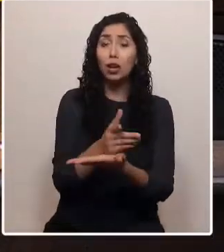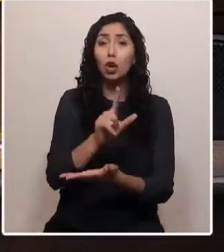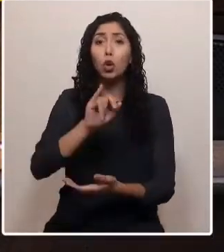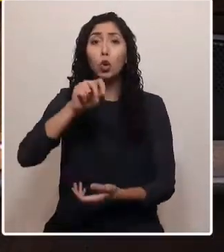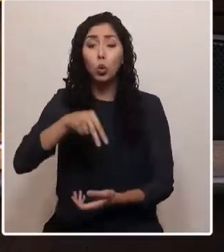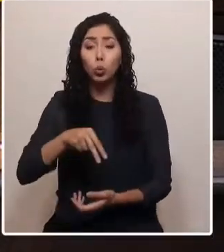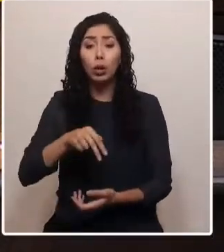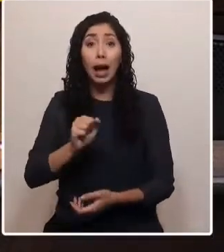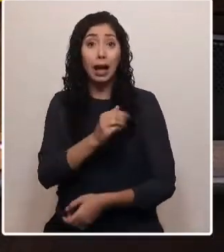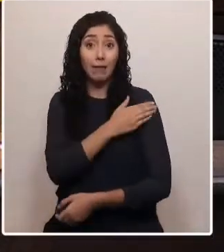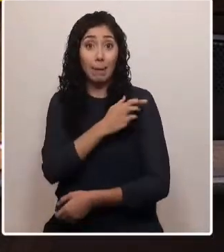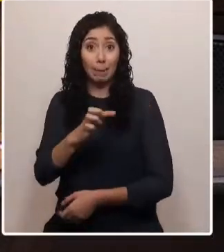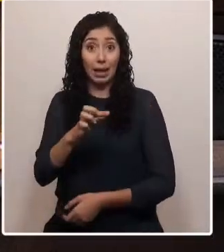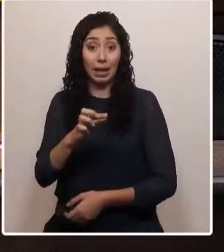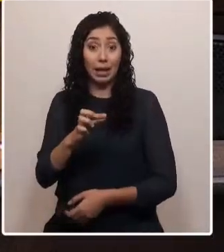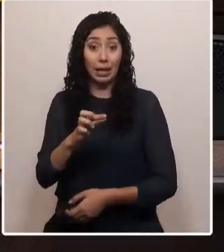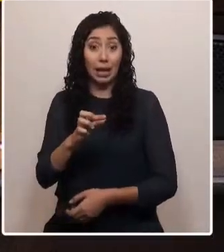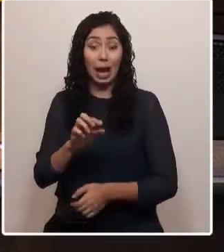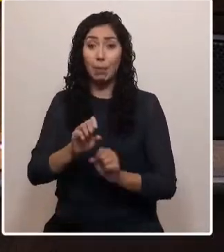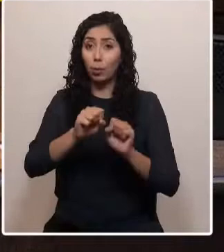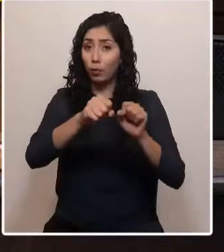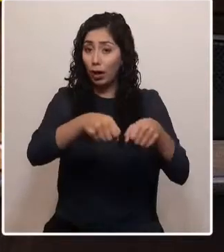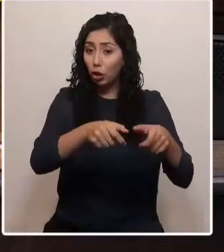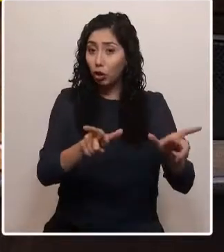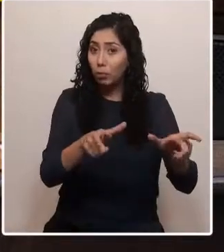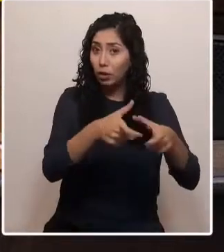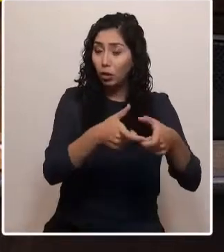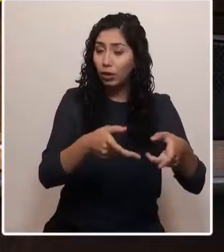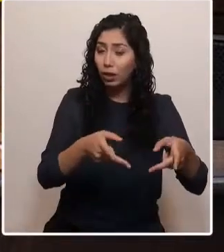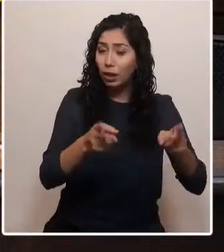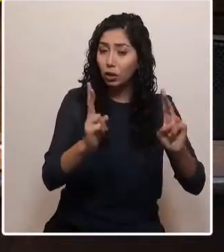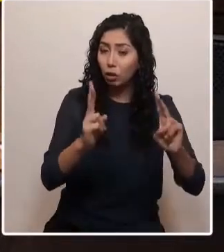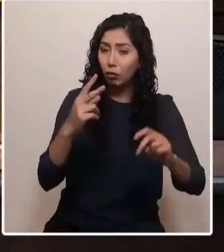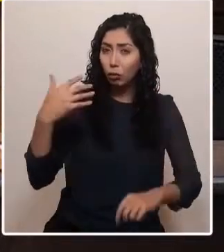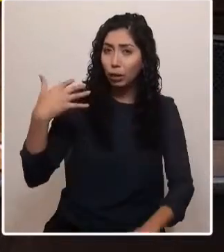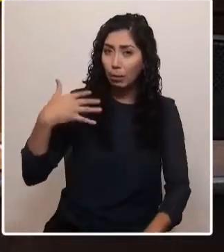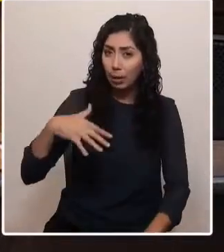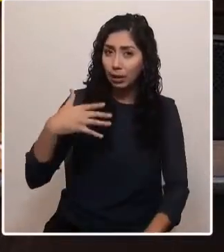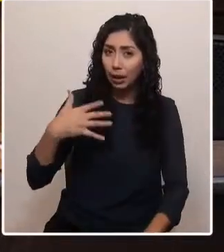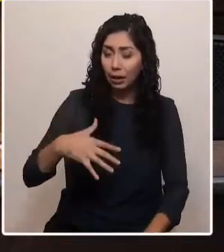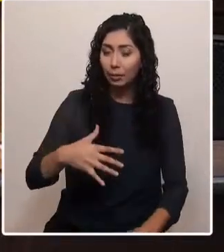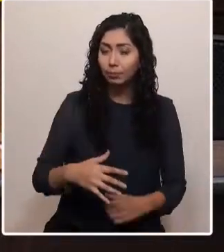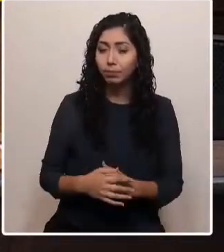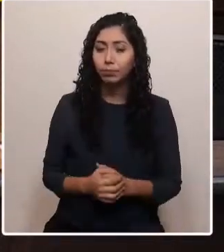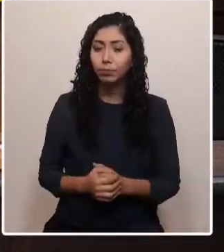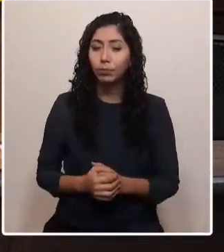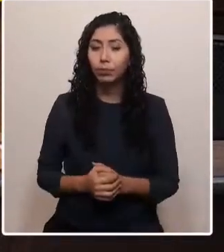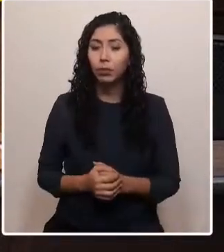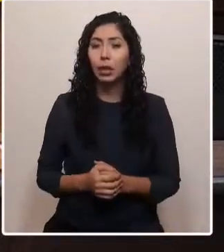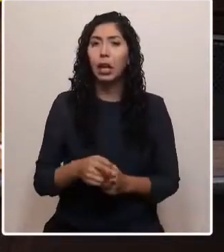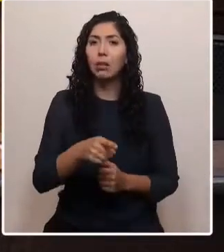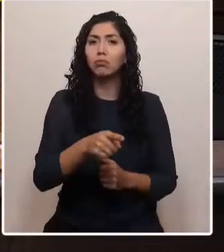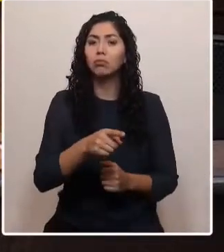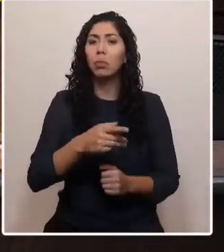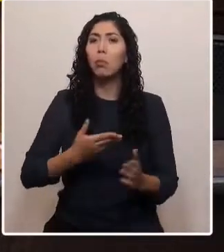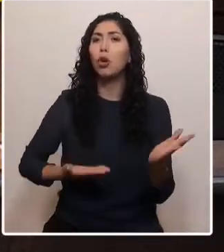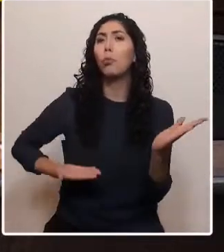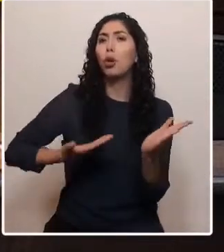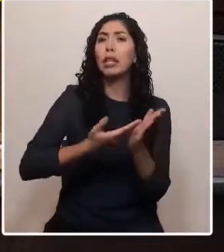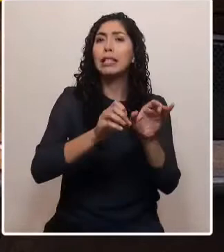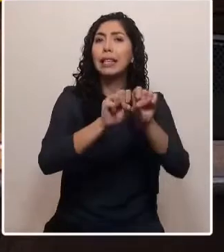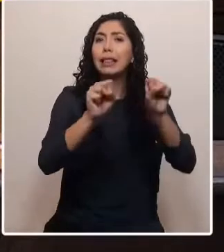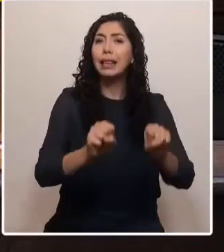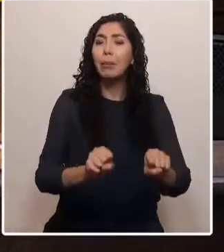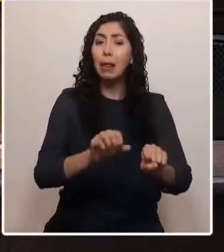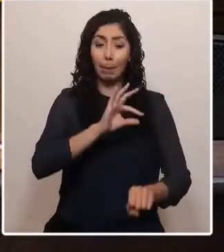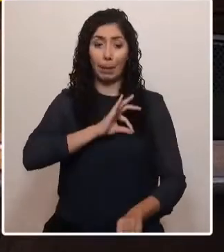la Comisión de Derechos Fundamentales en general y aún persiste muchos de sus artículos hoy día y propone un sistema de pensiones estatal de reparto donde